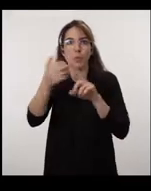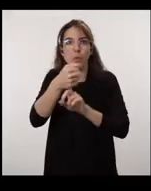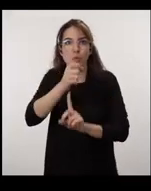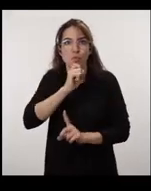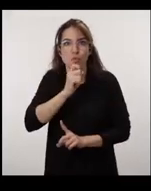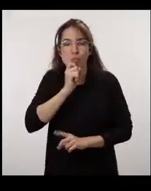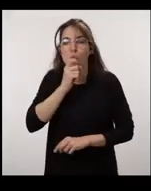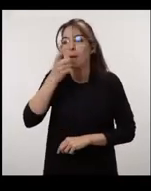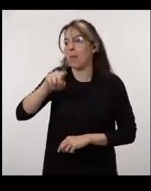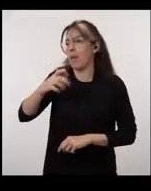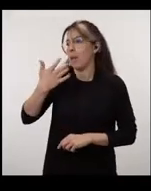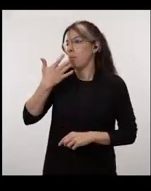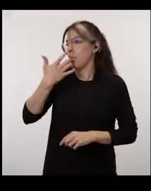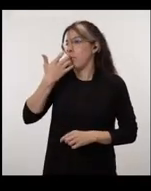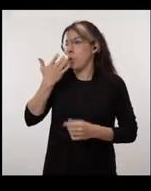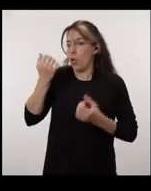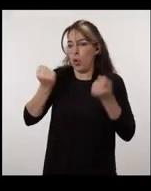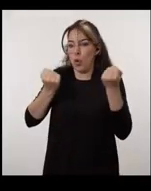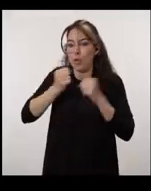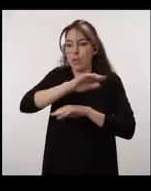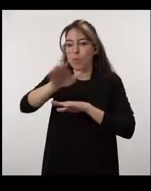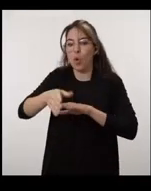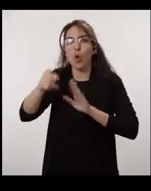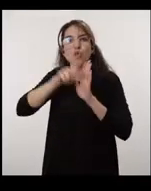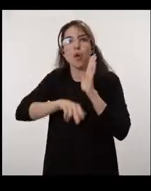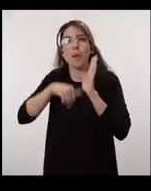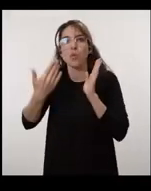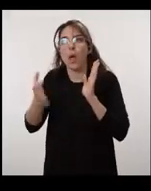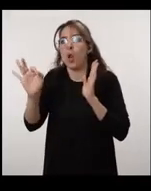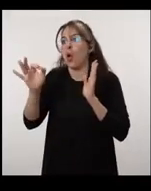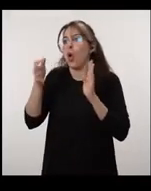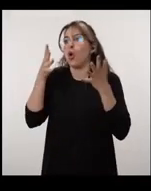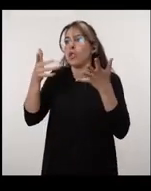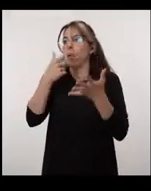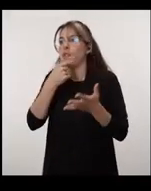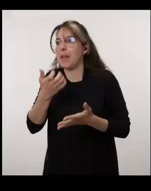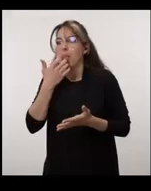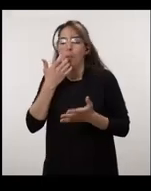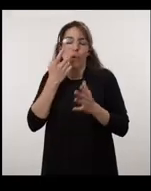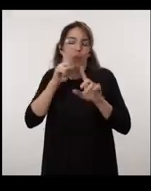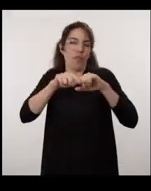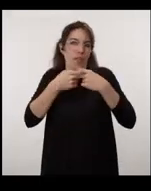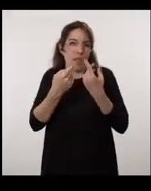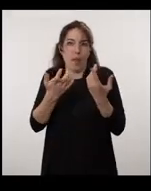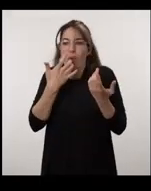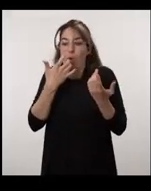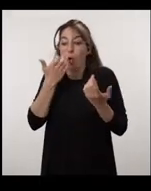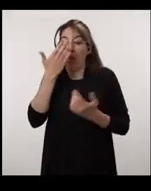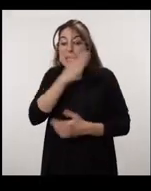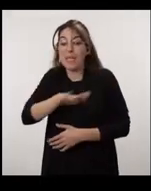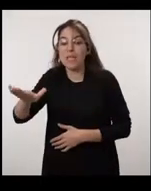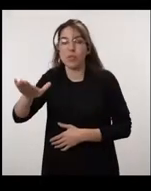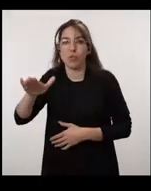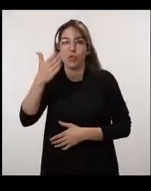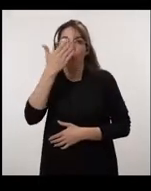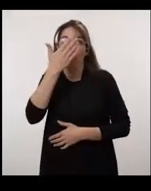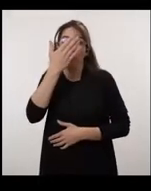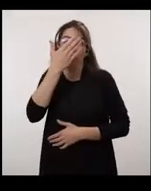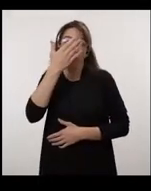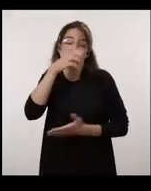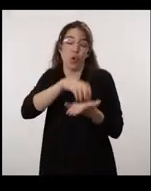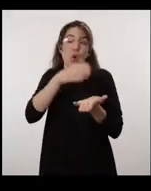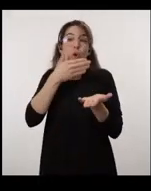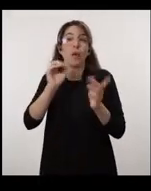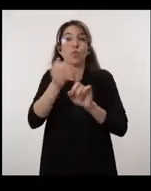las normas de estacionamiento y consejos prácticos para la vida de familia cómo encontrar cole para los peques y finalmente en ese tercer momento